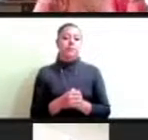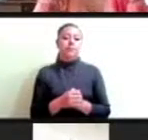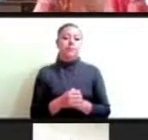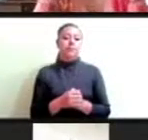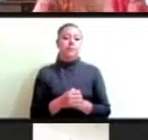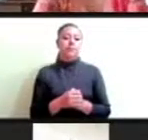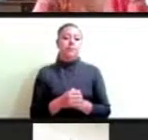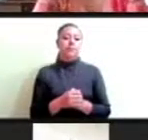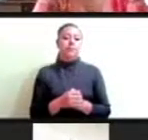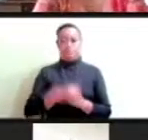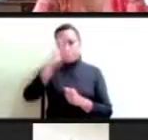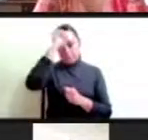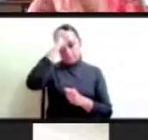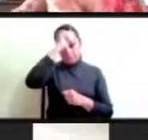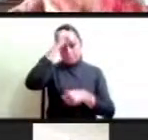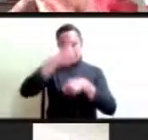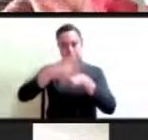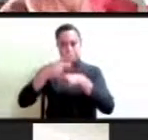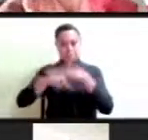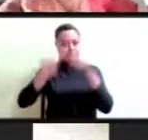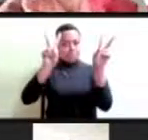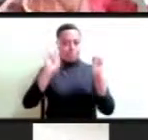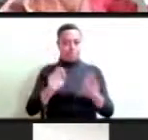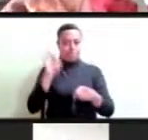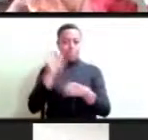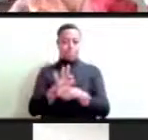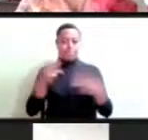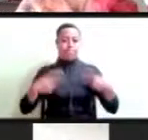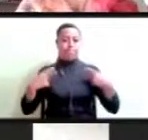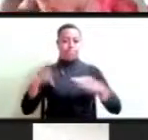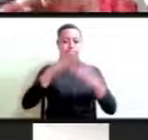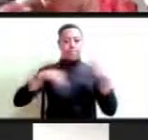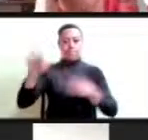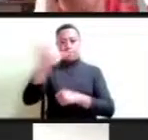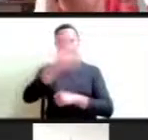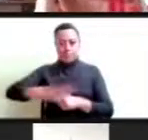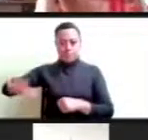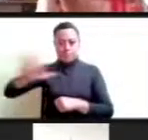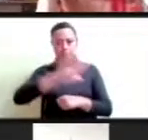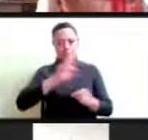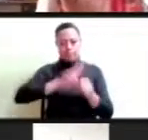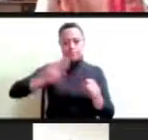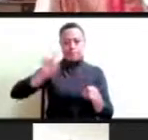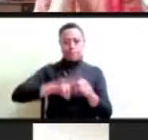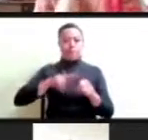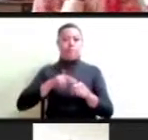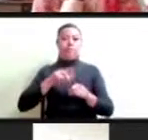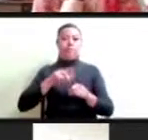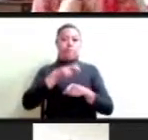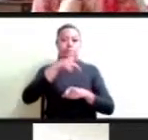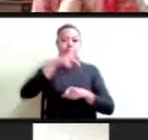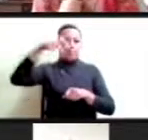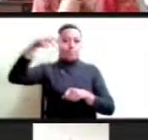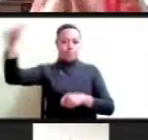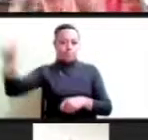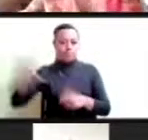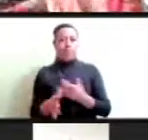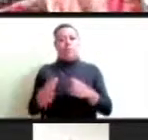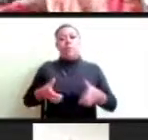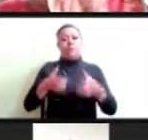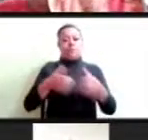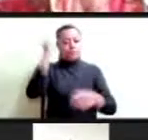opinión de riesgo en materia de protección civil de áreas comunes y escaleras del inmueble ubicado en la calle Texcoco, número 128, Colonia